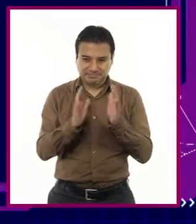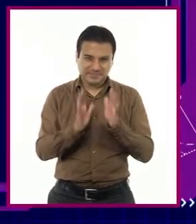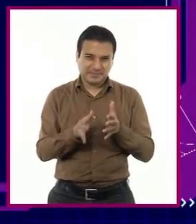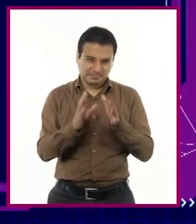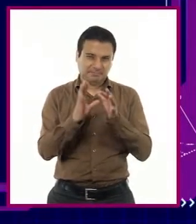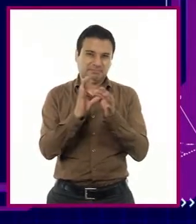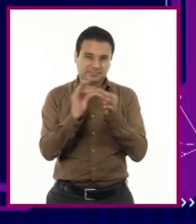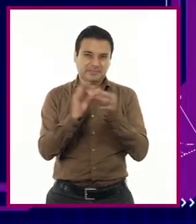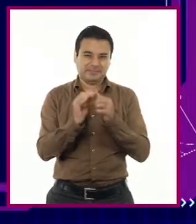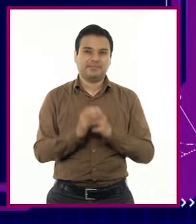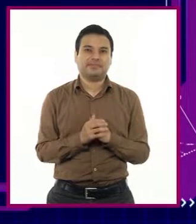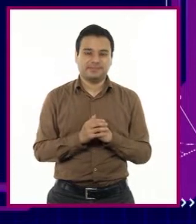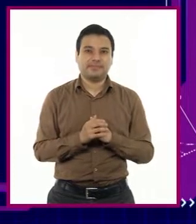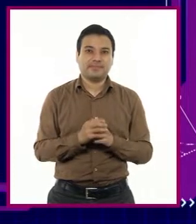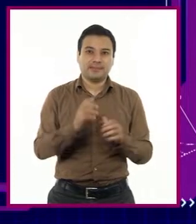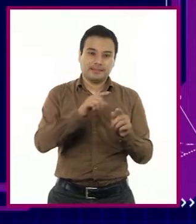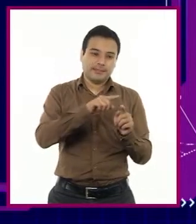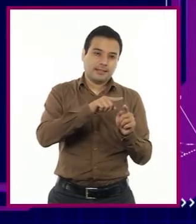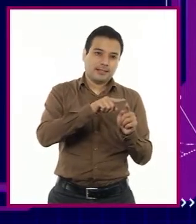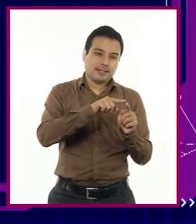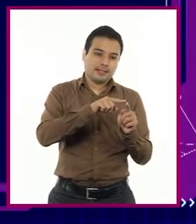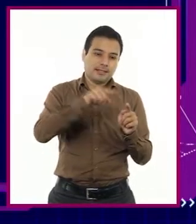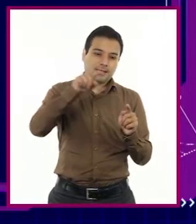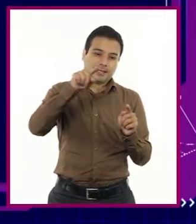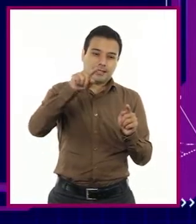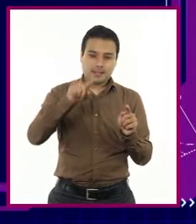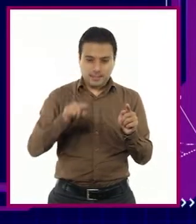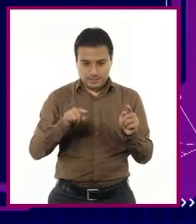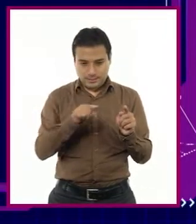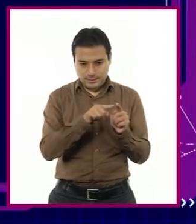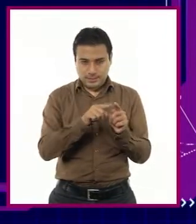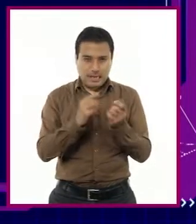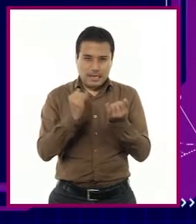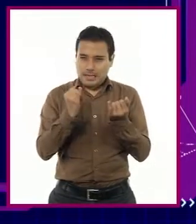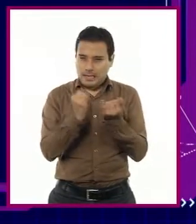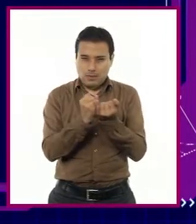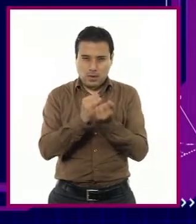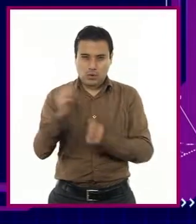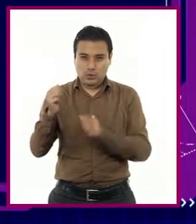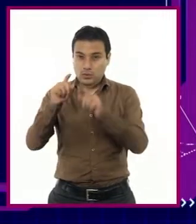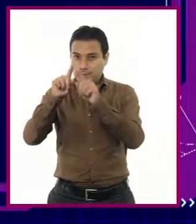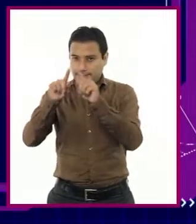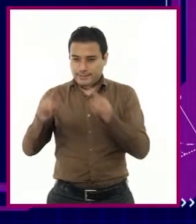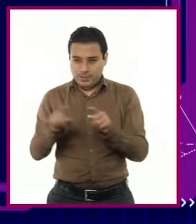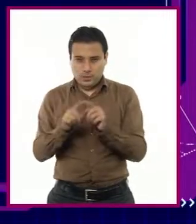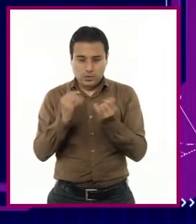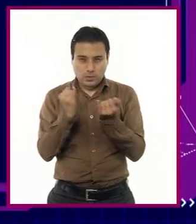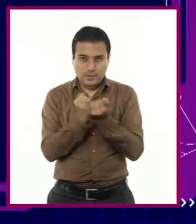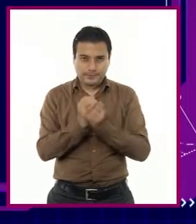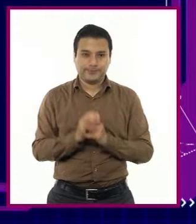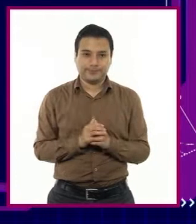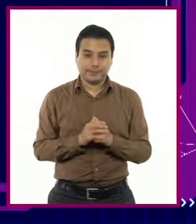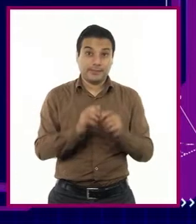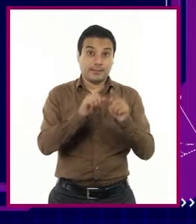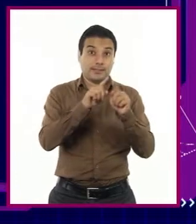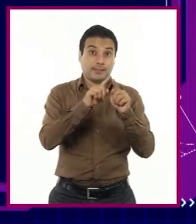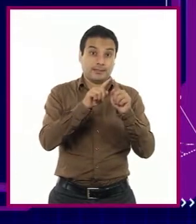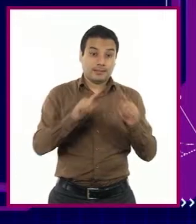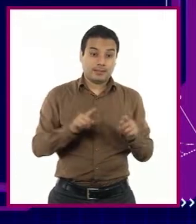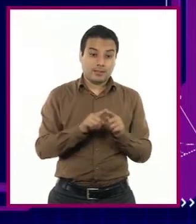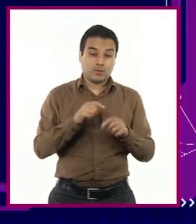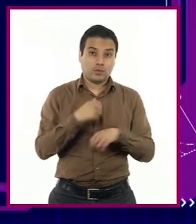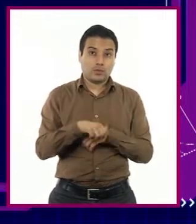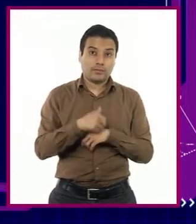son congruentes, conforme al criterio lado, lado, lado, podemos decir que el triángulo 1 y el triángulo